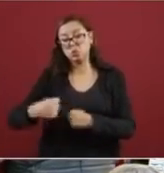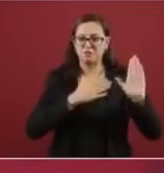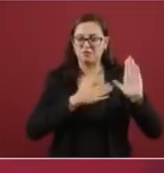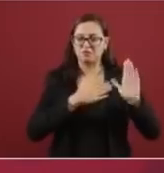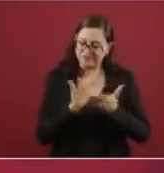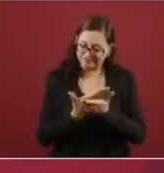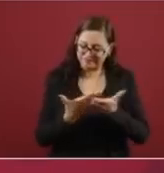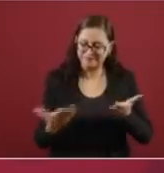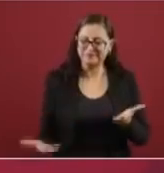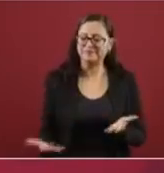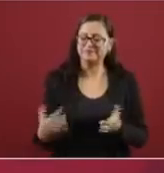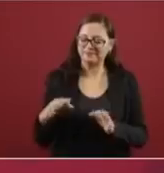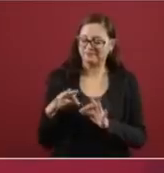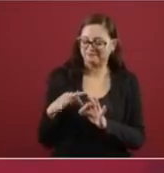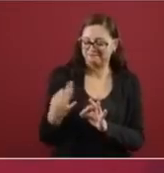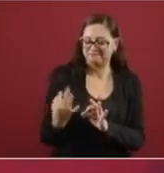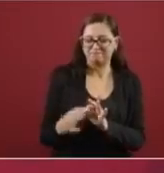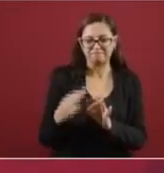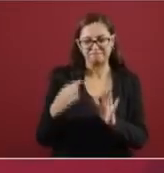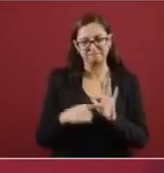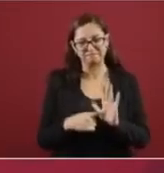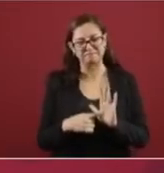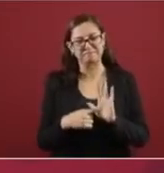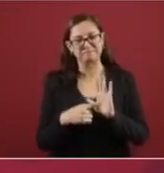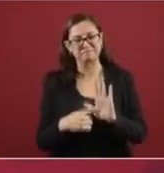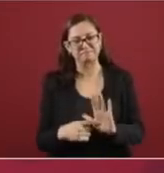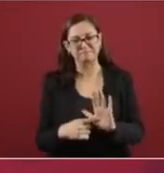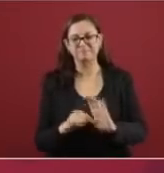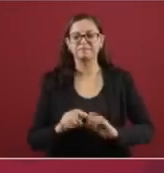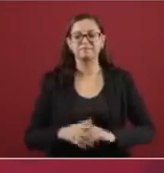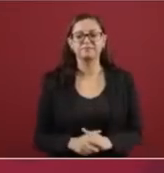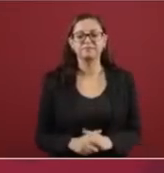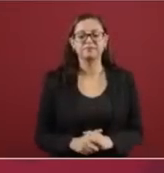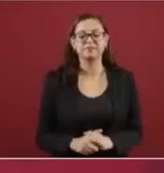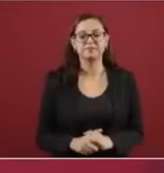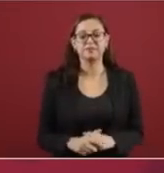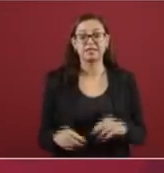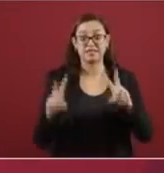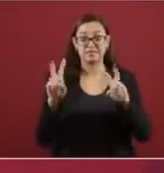censo. Ponemos en contexto este tema.